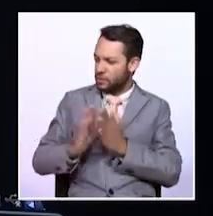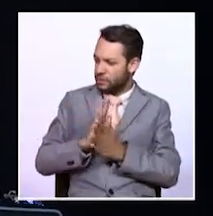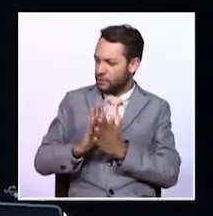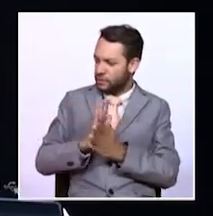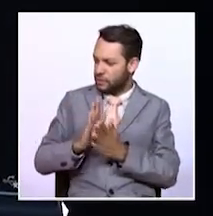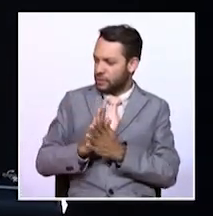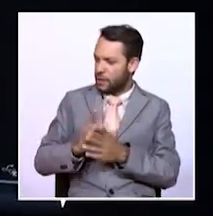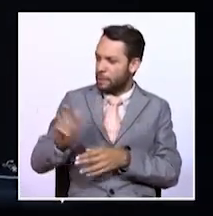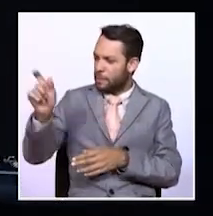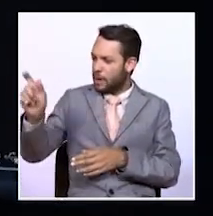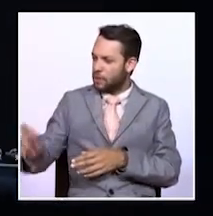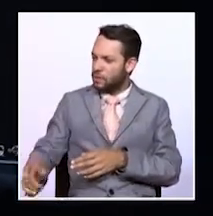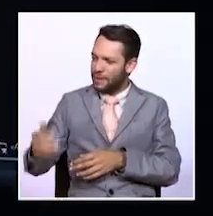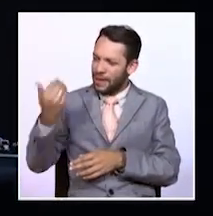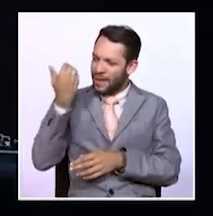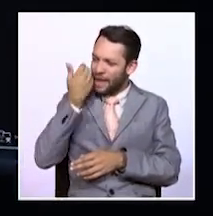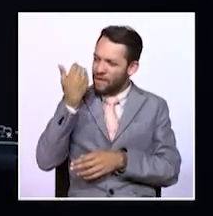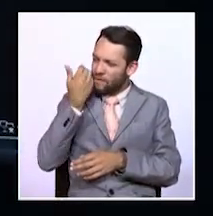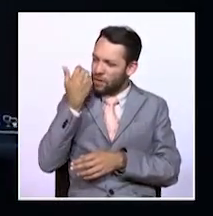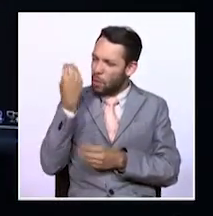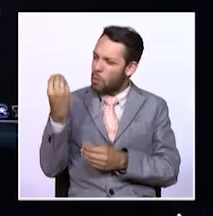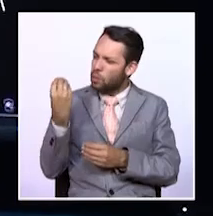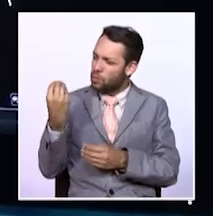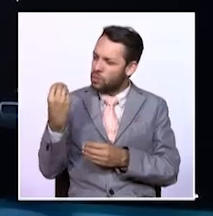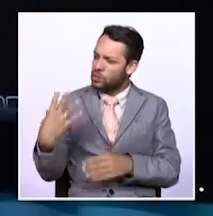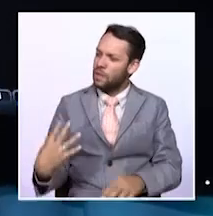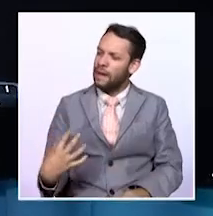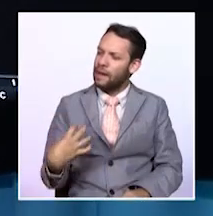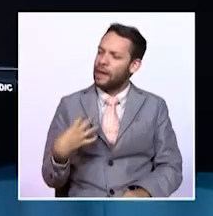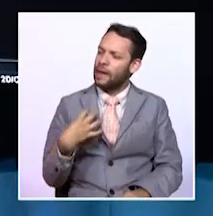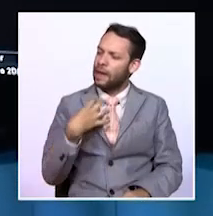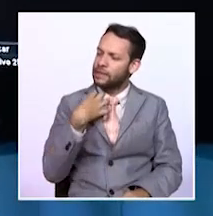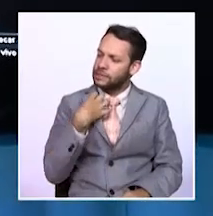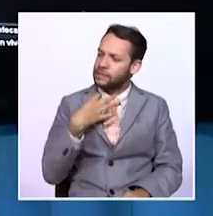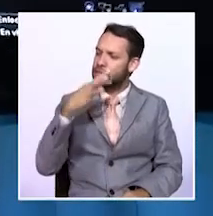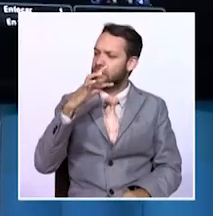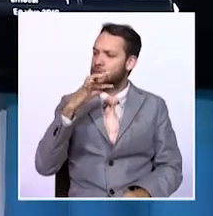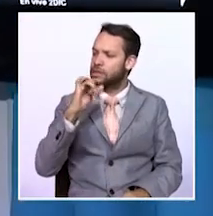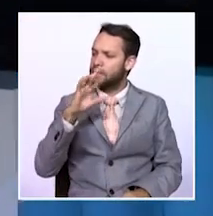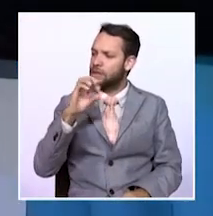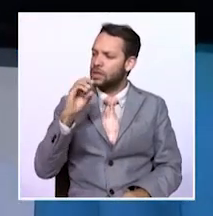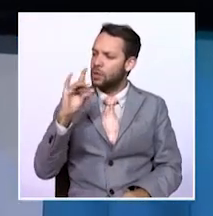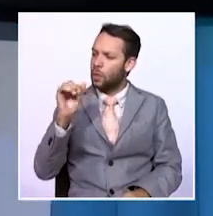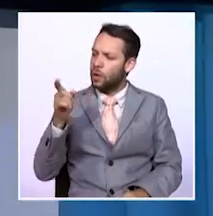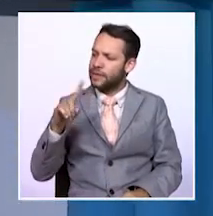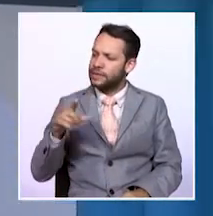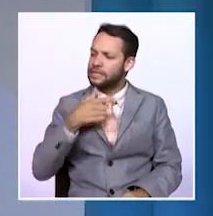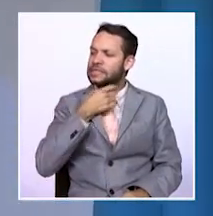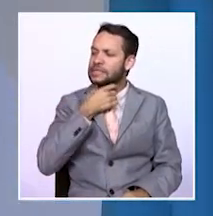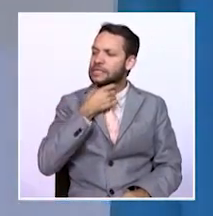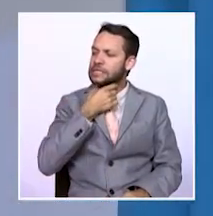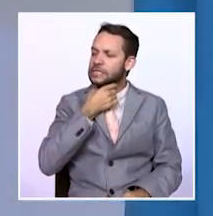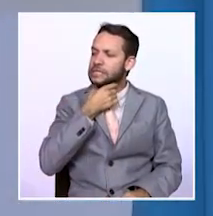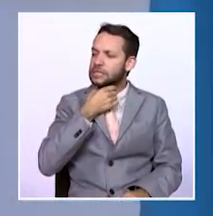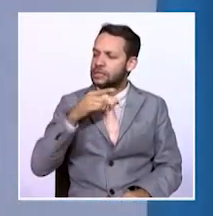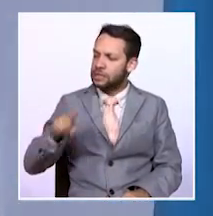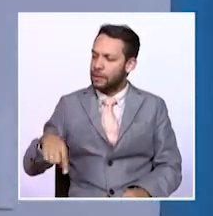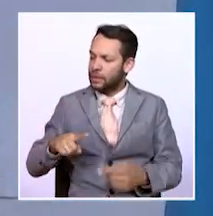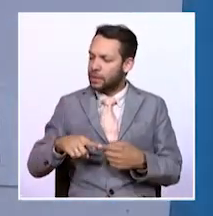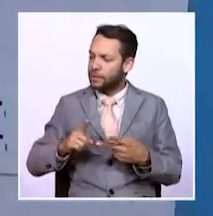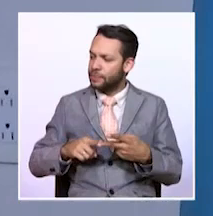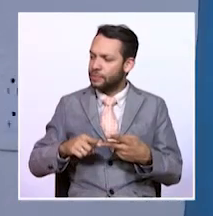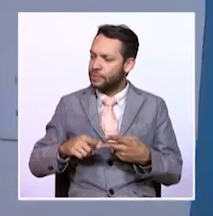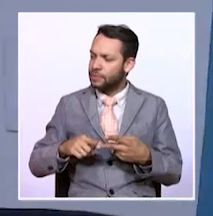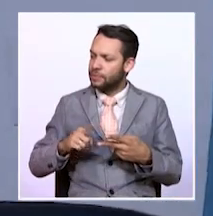en las ecografías como el cáncer de tiroides. También pues encontramos muy frecuentemente en nuestra población